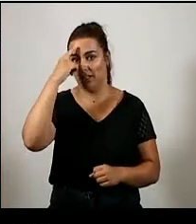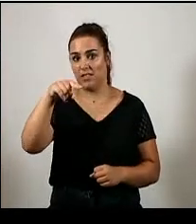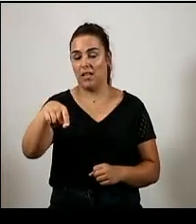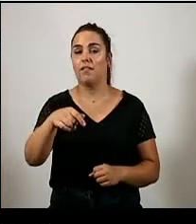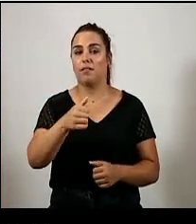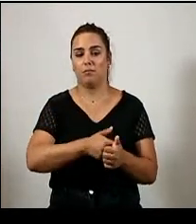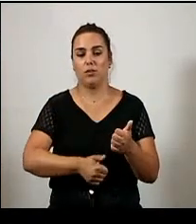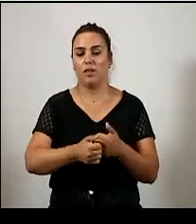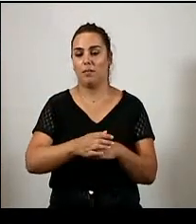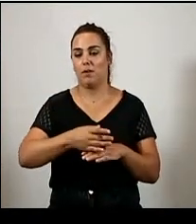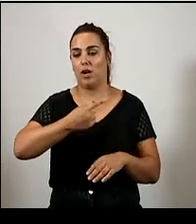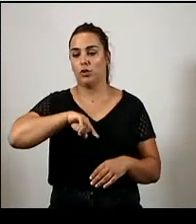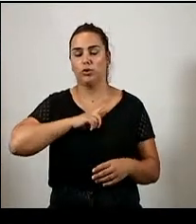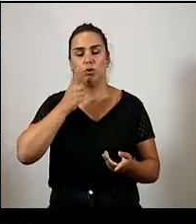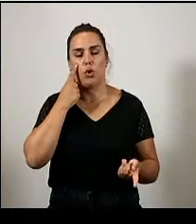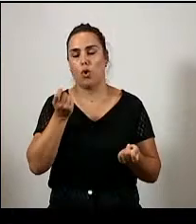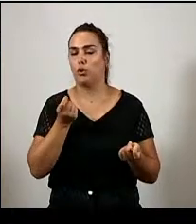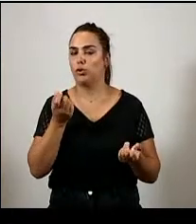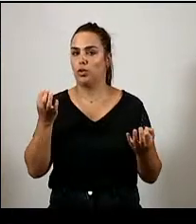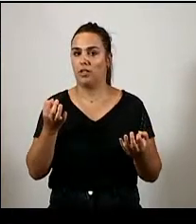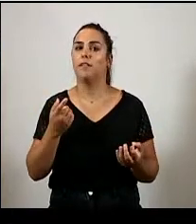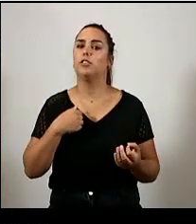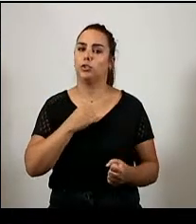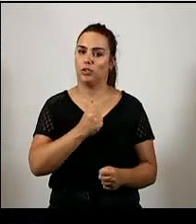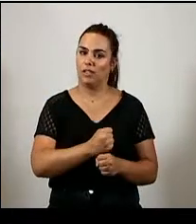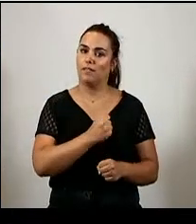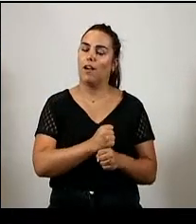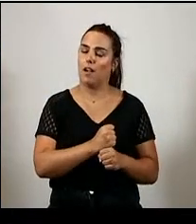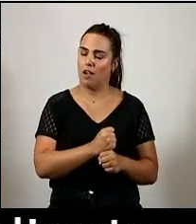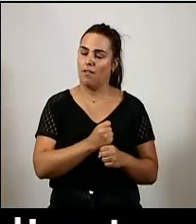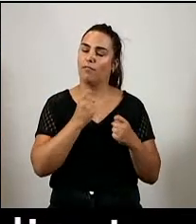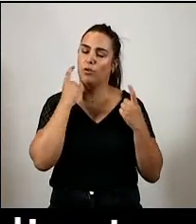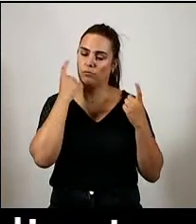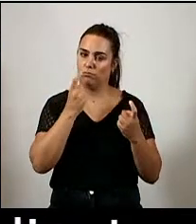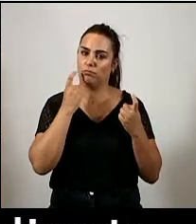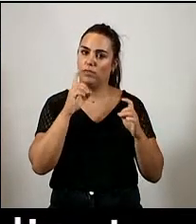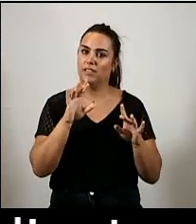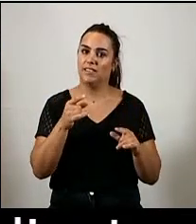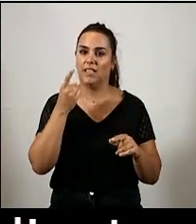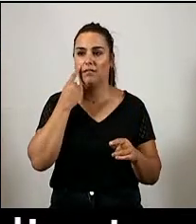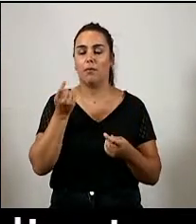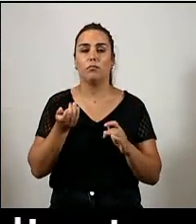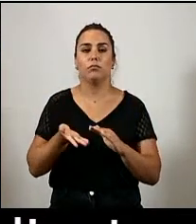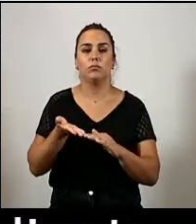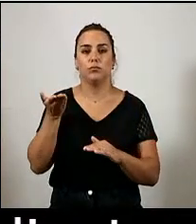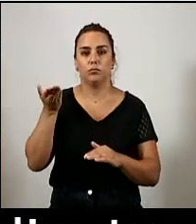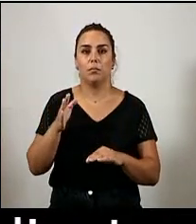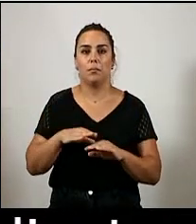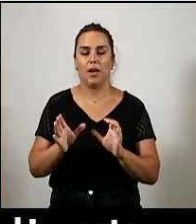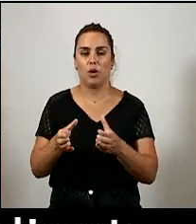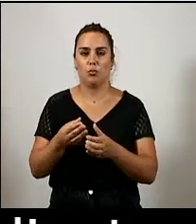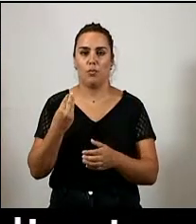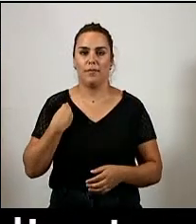para nosotros estar pendiente de ellos. Estamos trabajando y incorporaremos esta subida de forma inmediata.